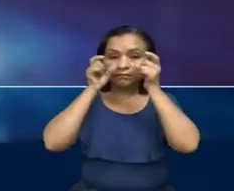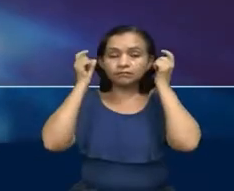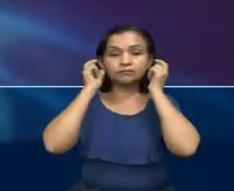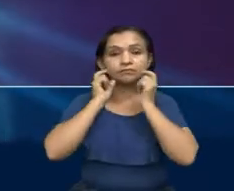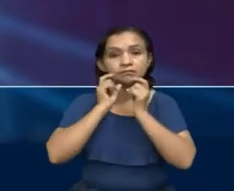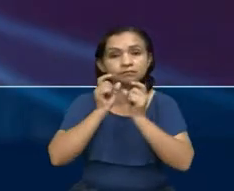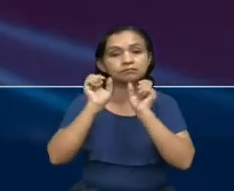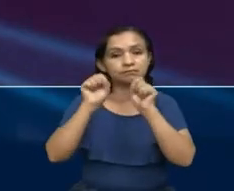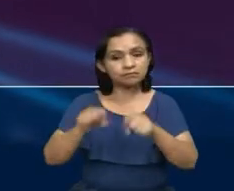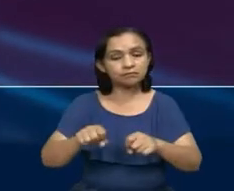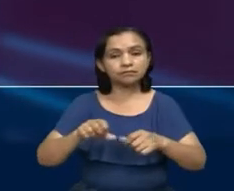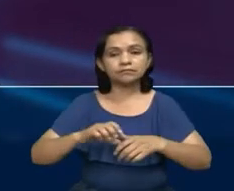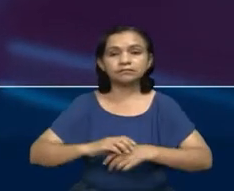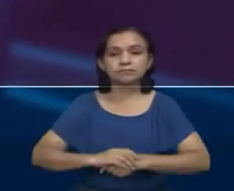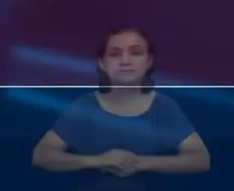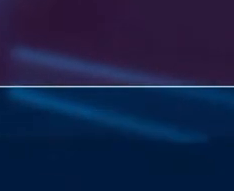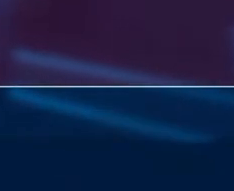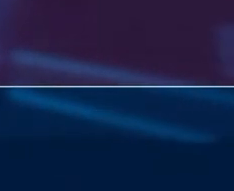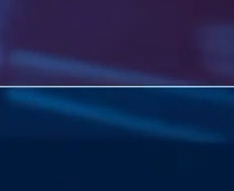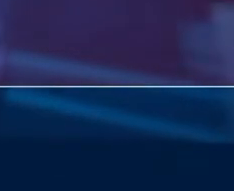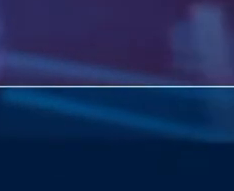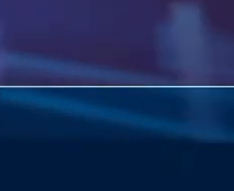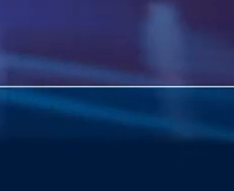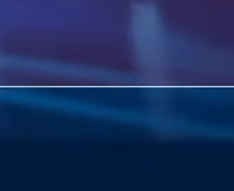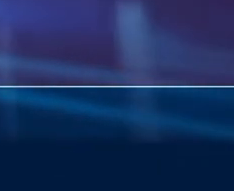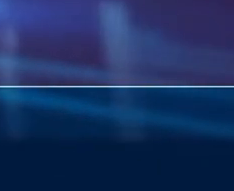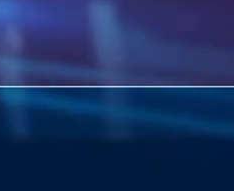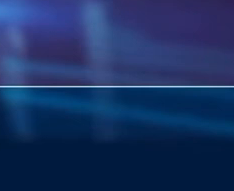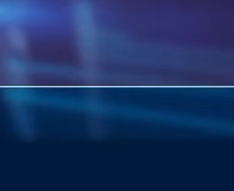Carlos Fonseca Amador.